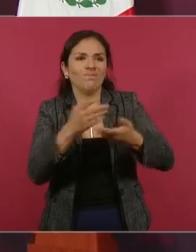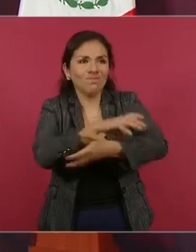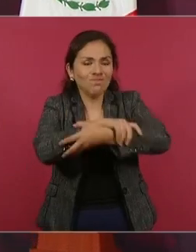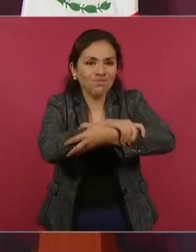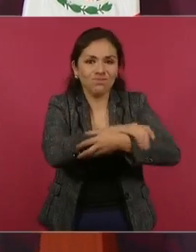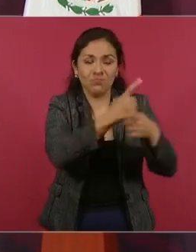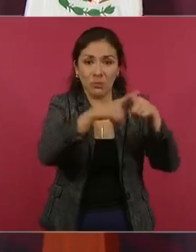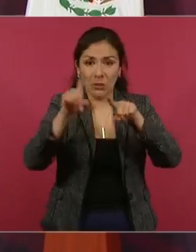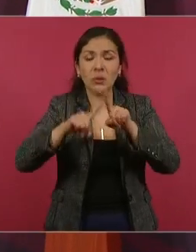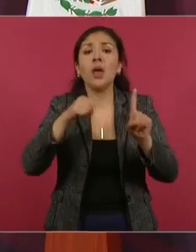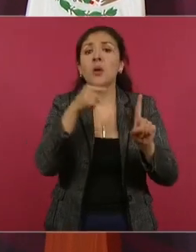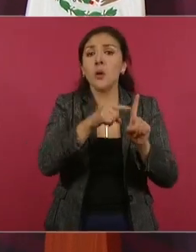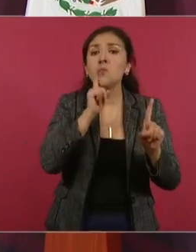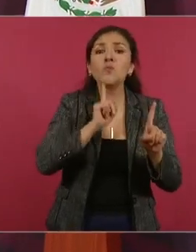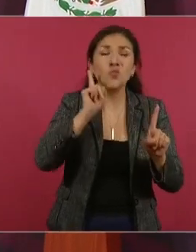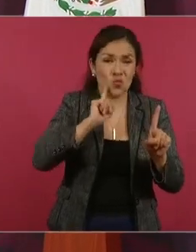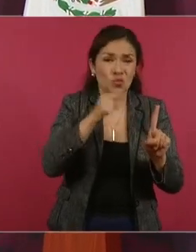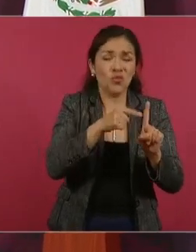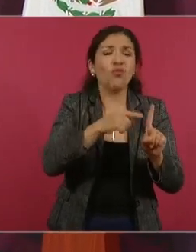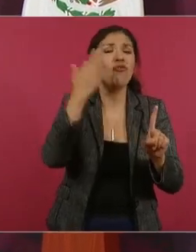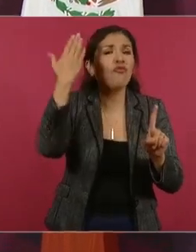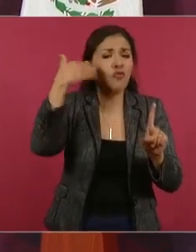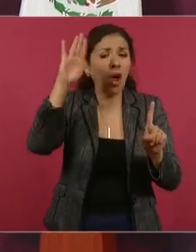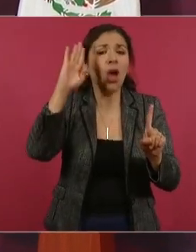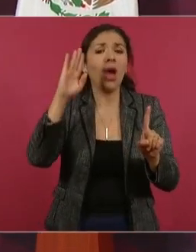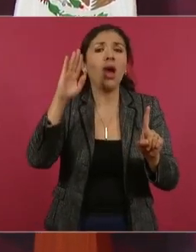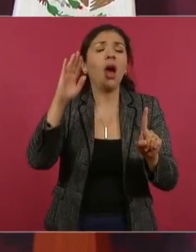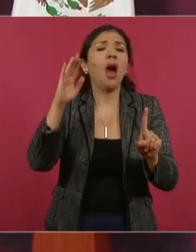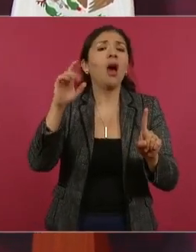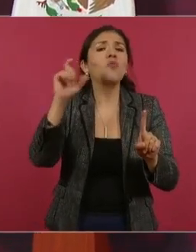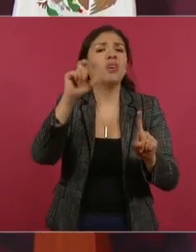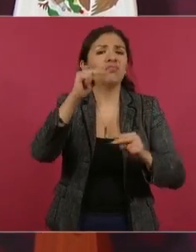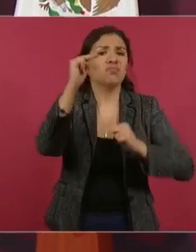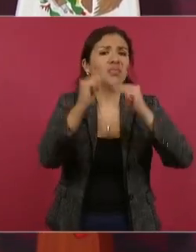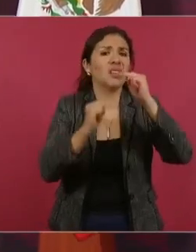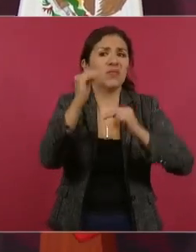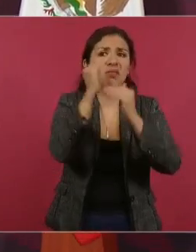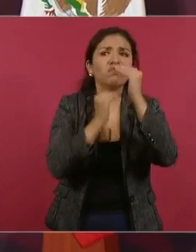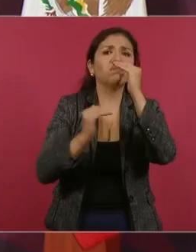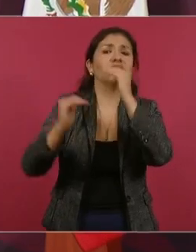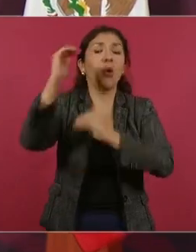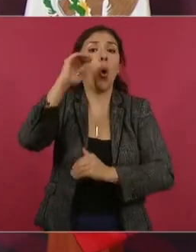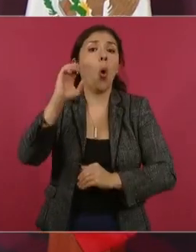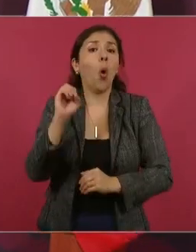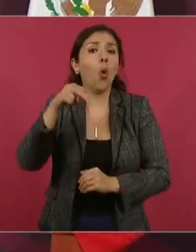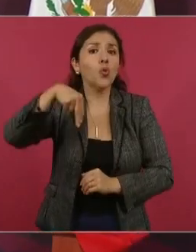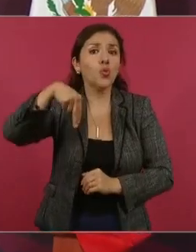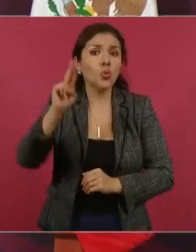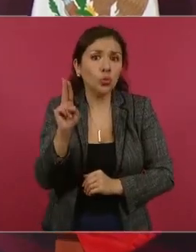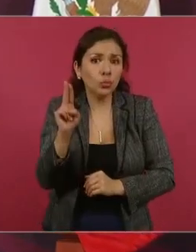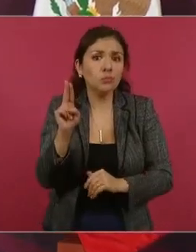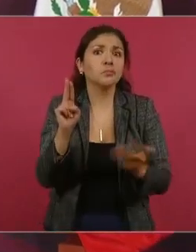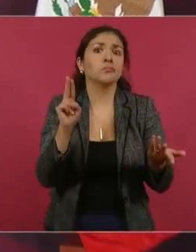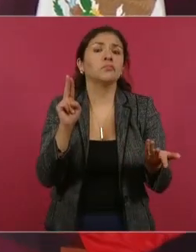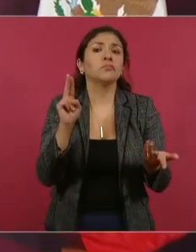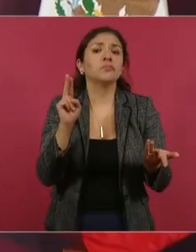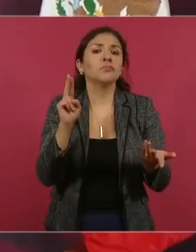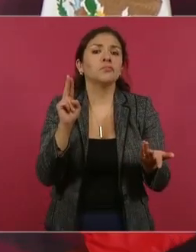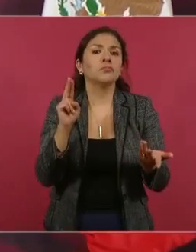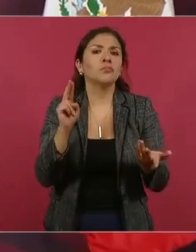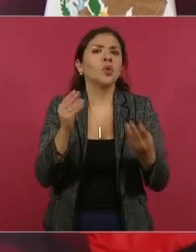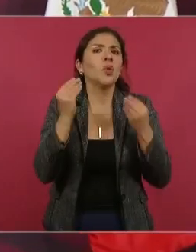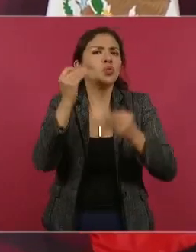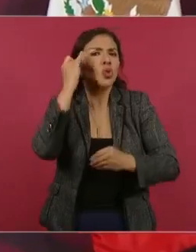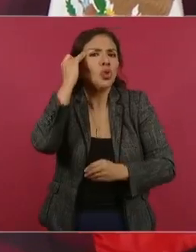estuvo en los más altos niveles en la ONU, fue muchísimos